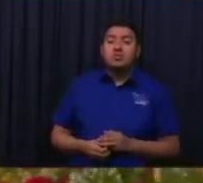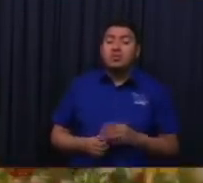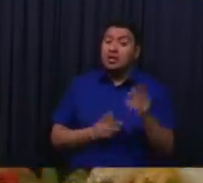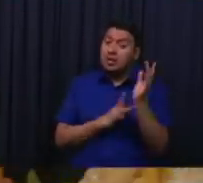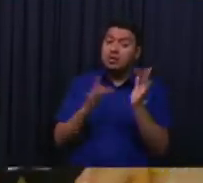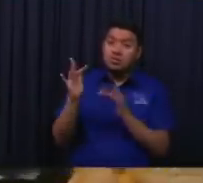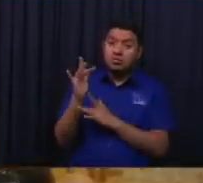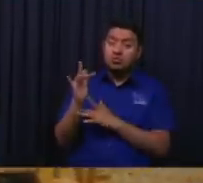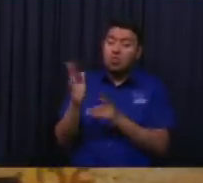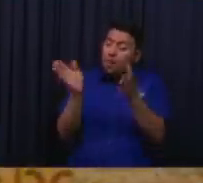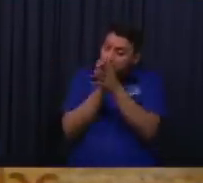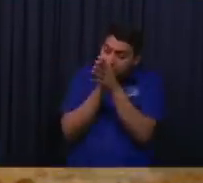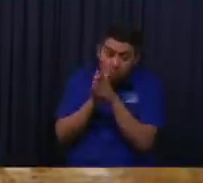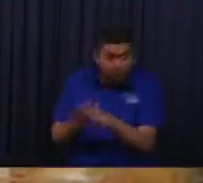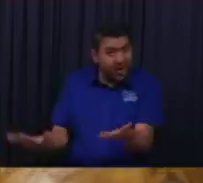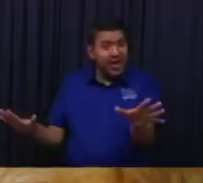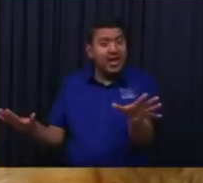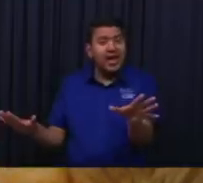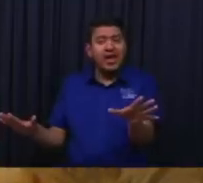muere,